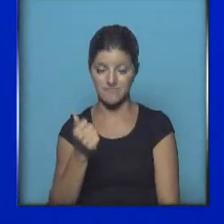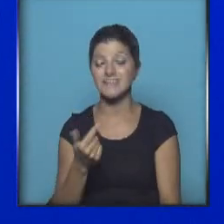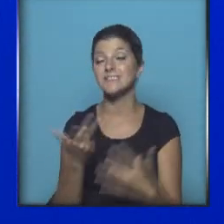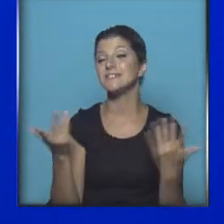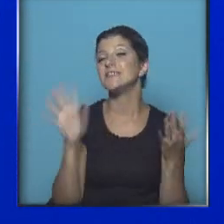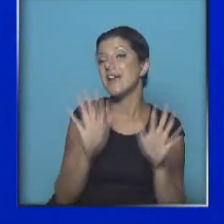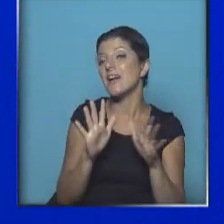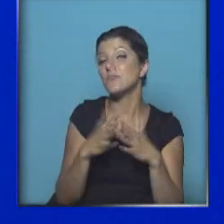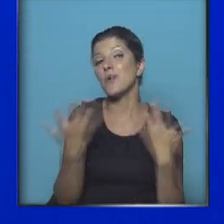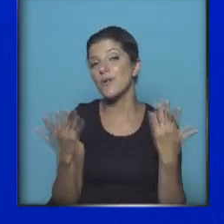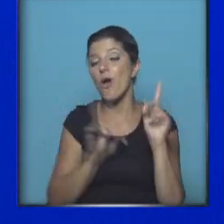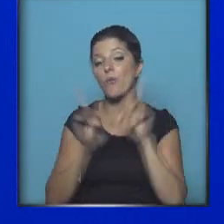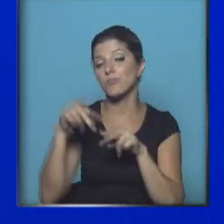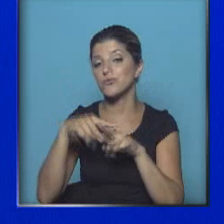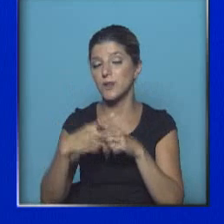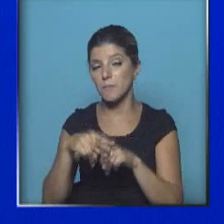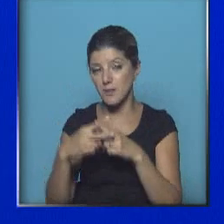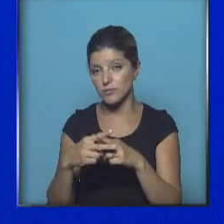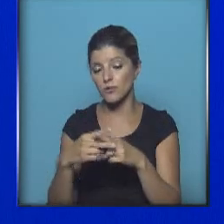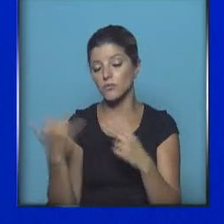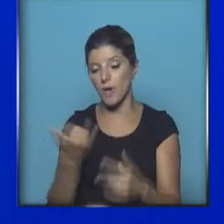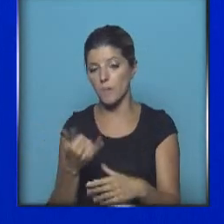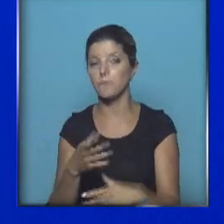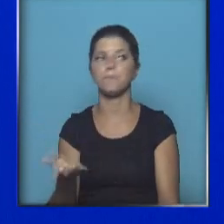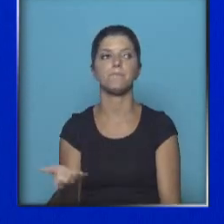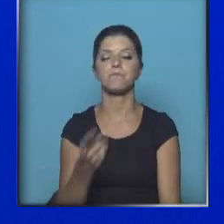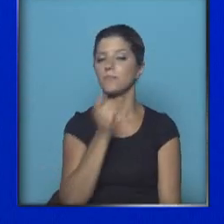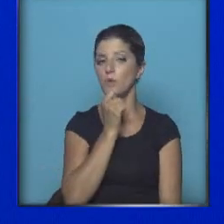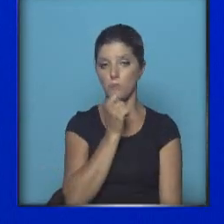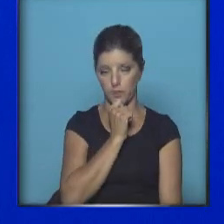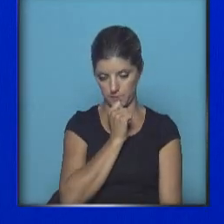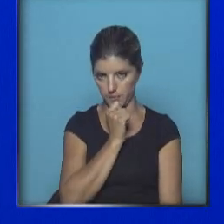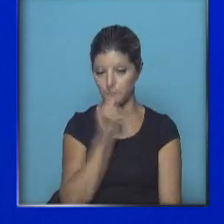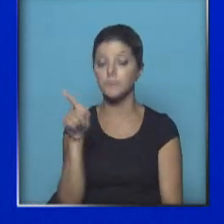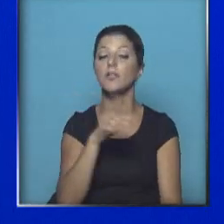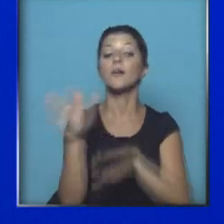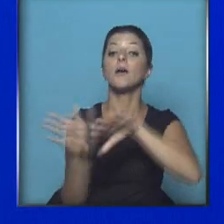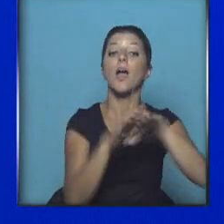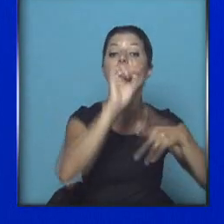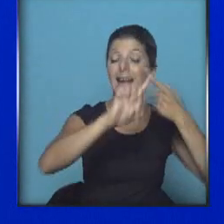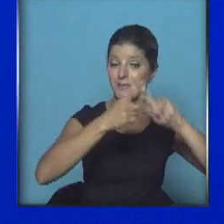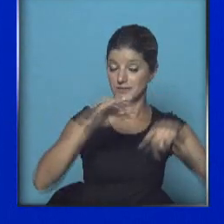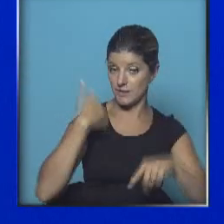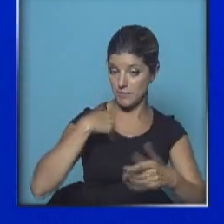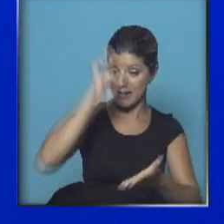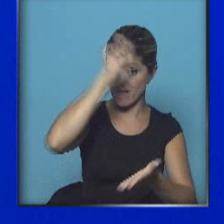bueno, hay algunos elementos significativos. Por ejemplo, cuando el canciller Timmerman